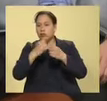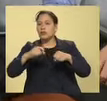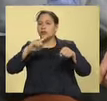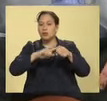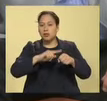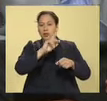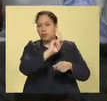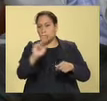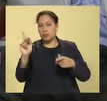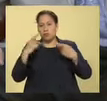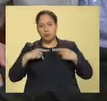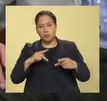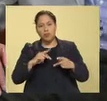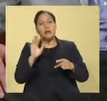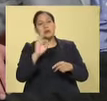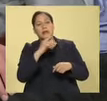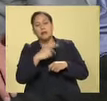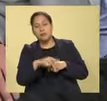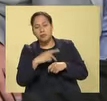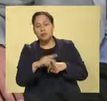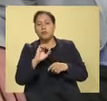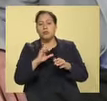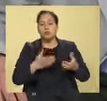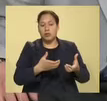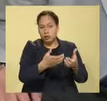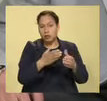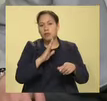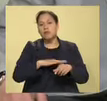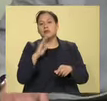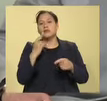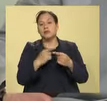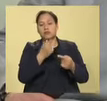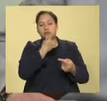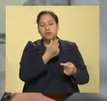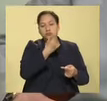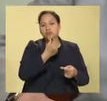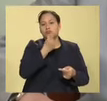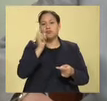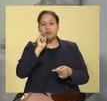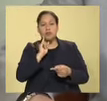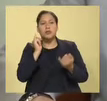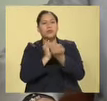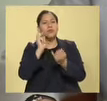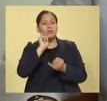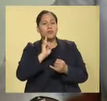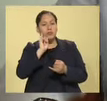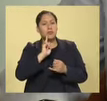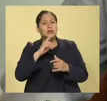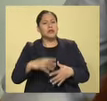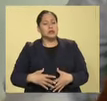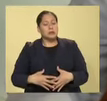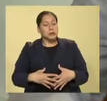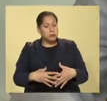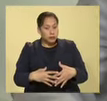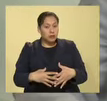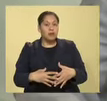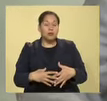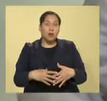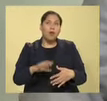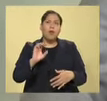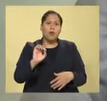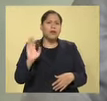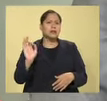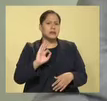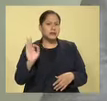de la población en situación de riesgo de calle, particularmente niños y niñas y mujeres que se encuentran embarazadas o